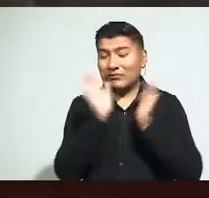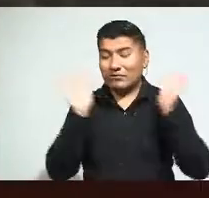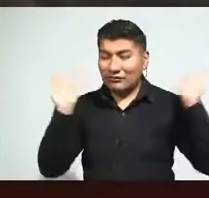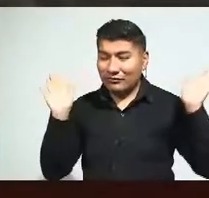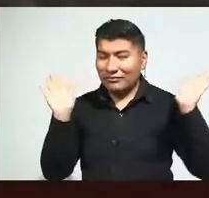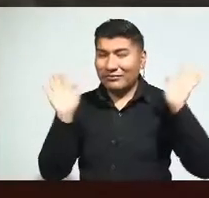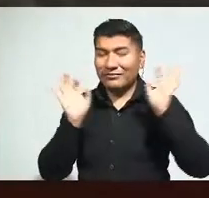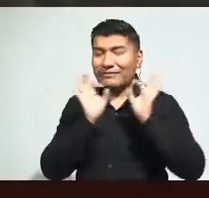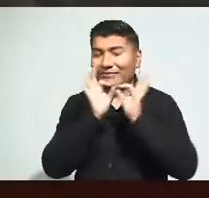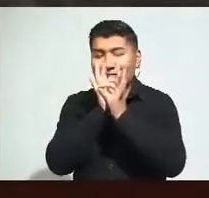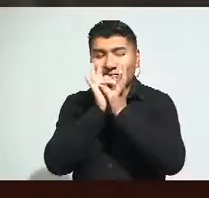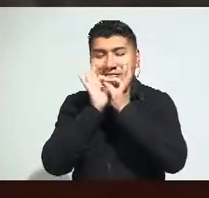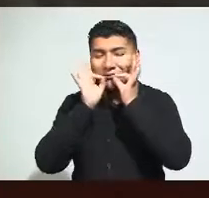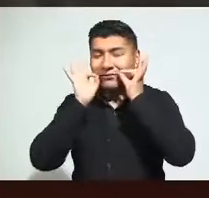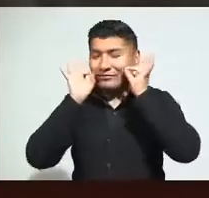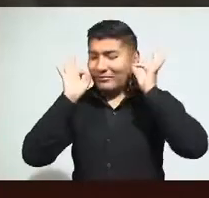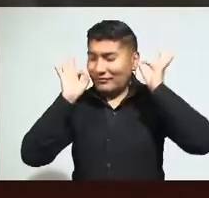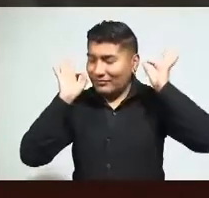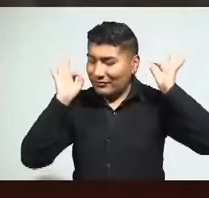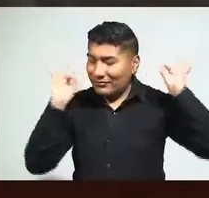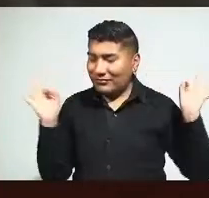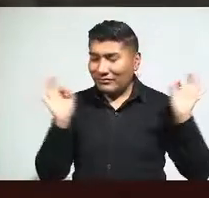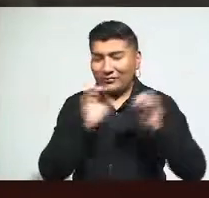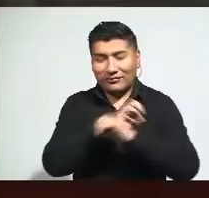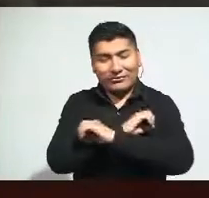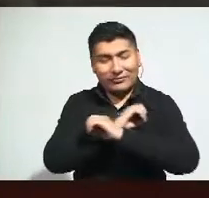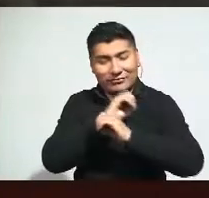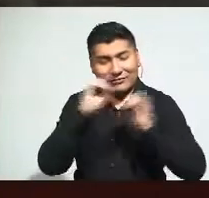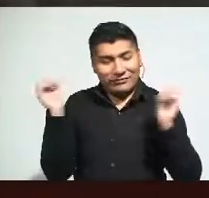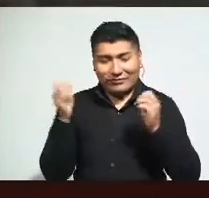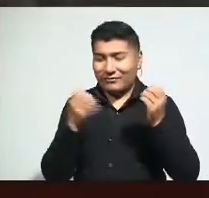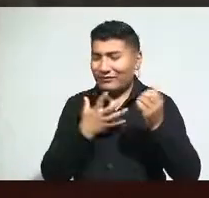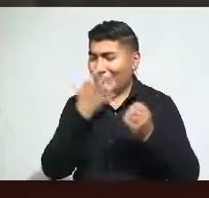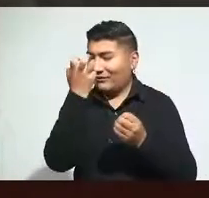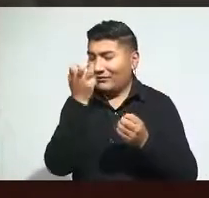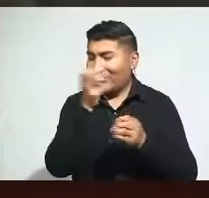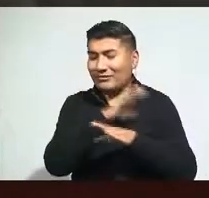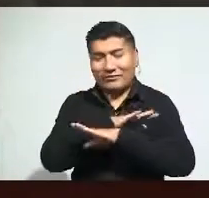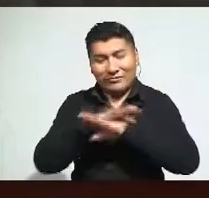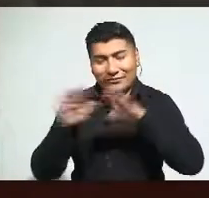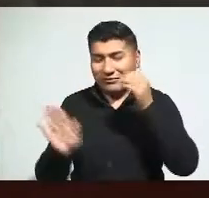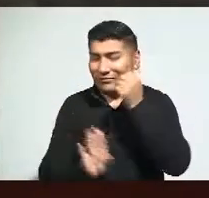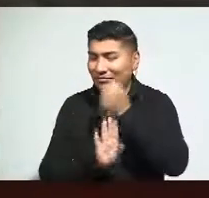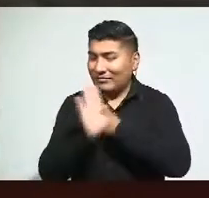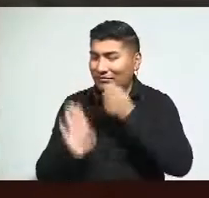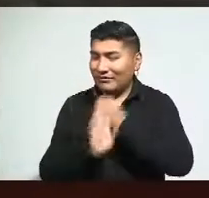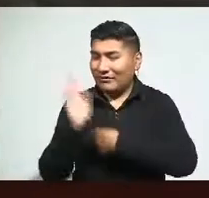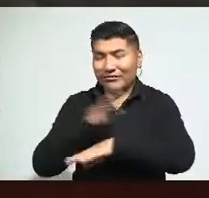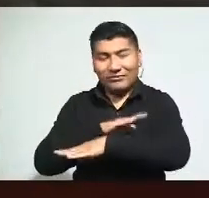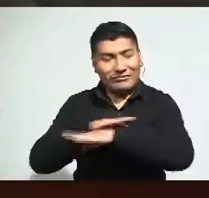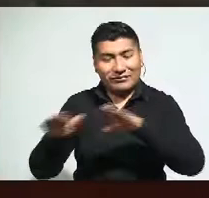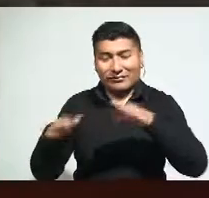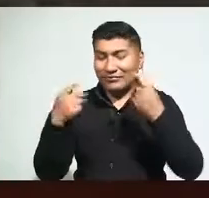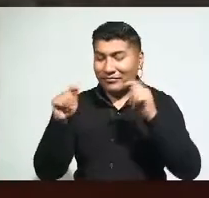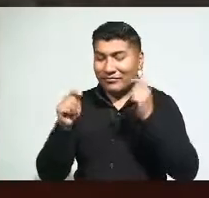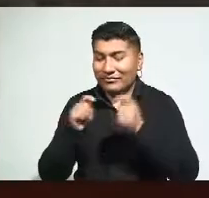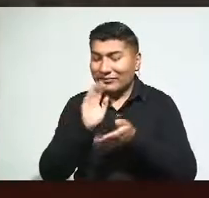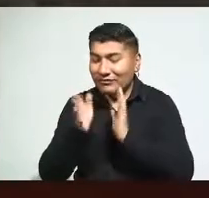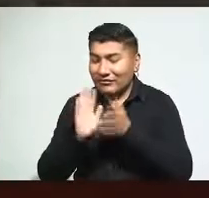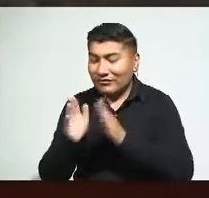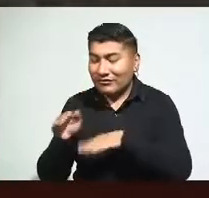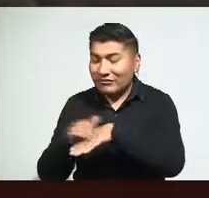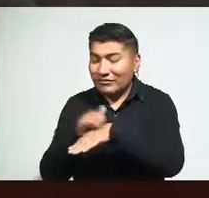habla no reacciona no defiende no trata de convencer